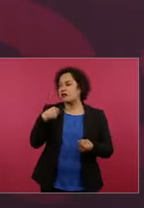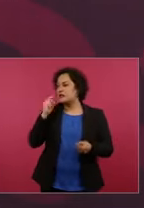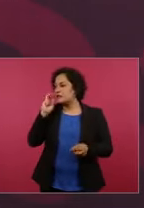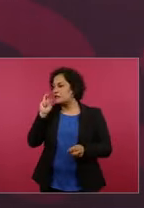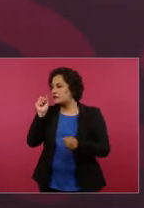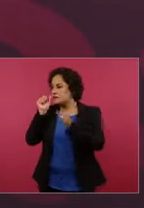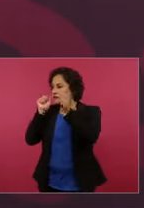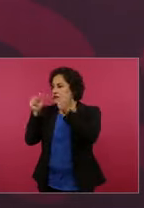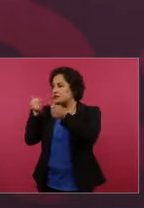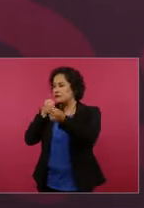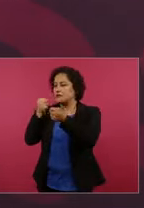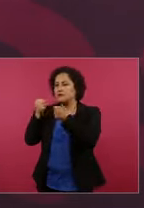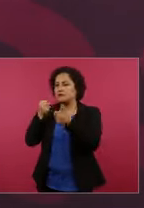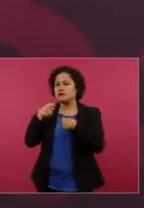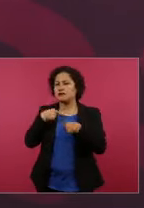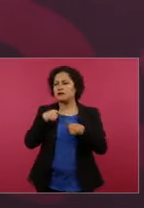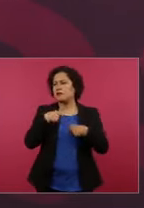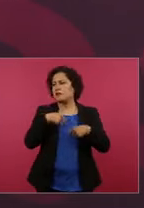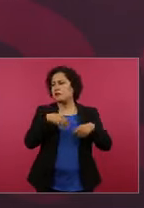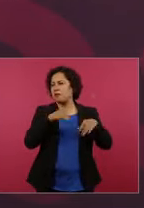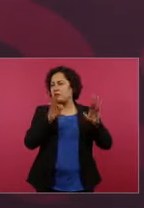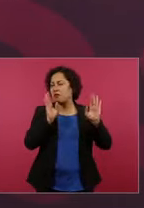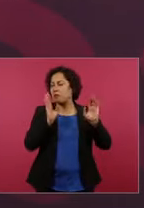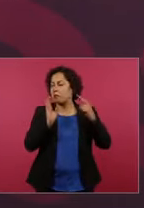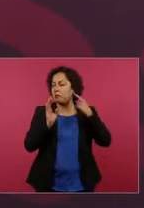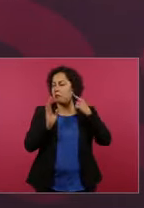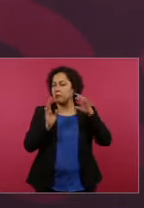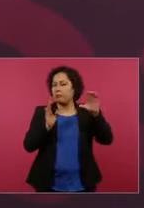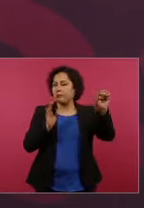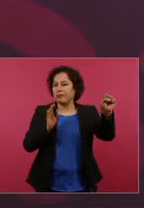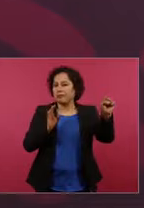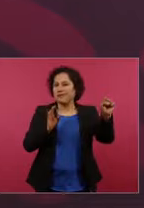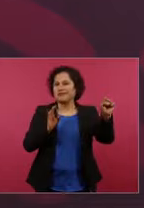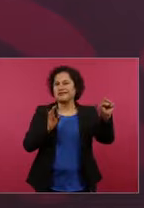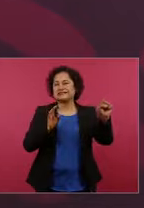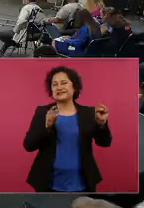lo escuché. Pero él andaba en una situación difícil y además